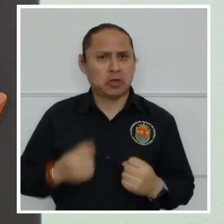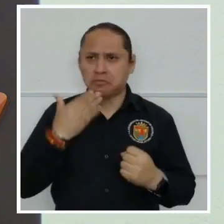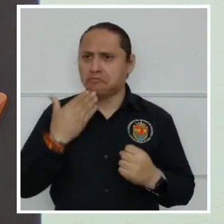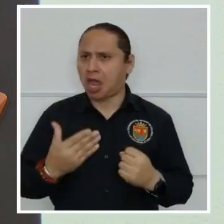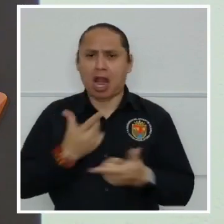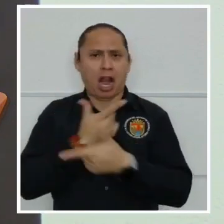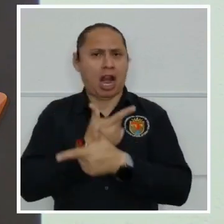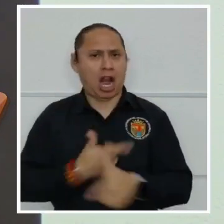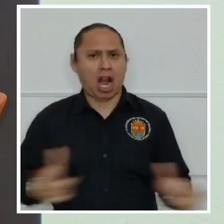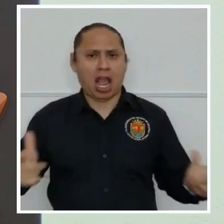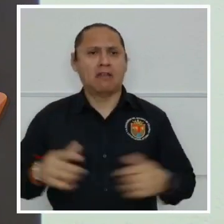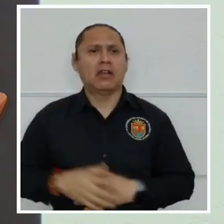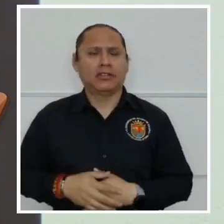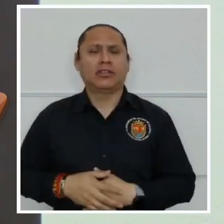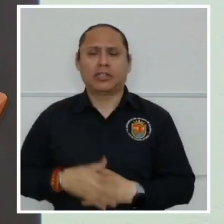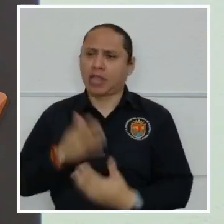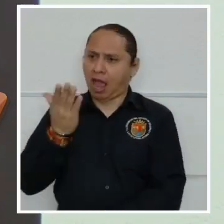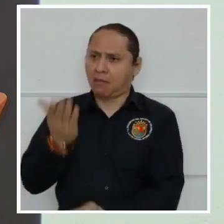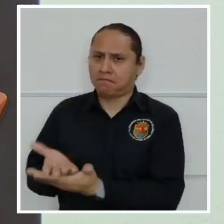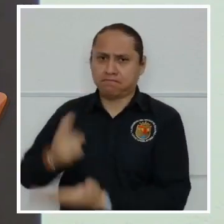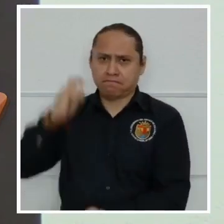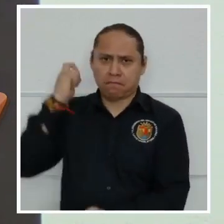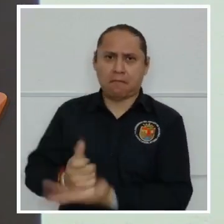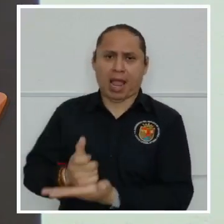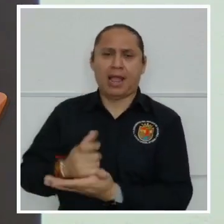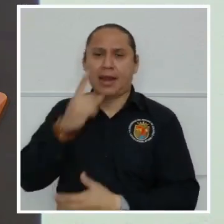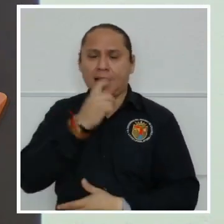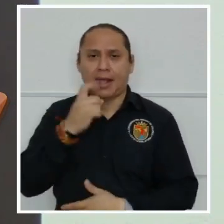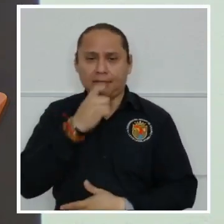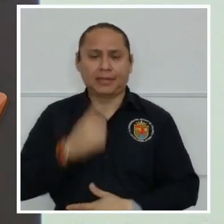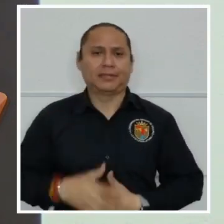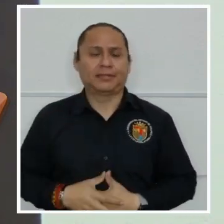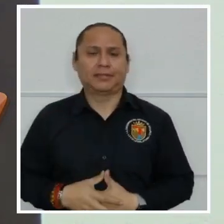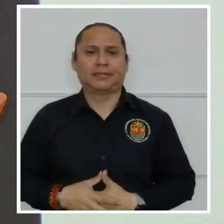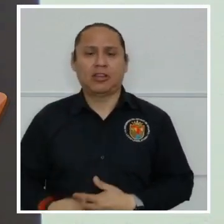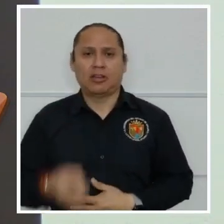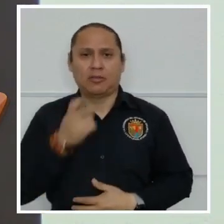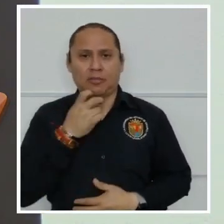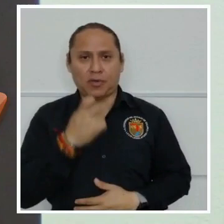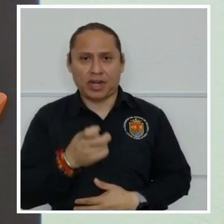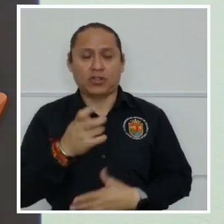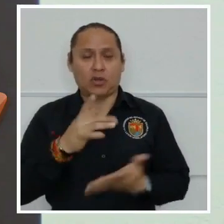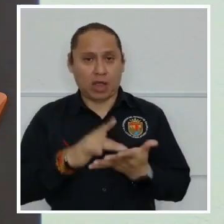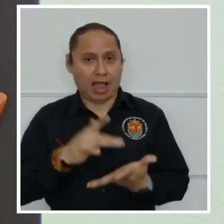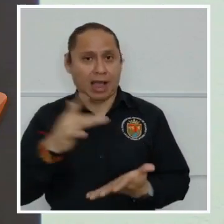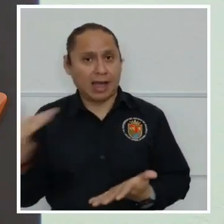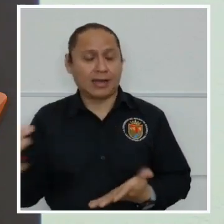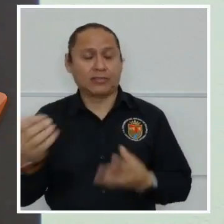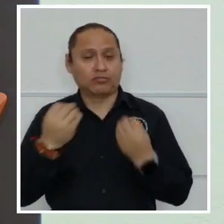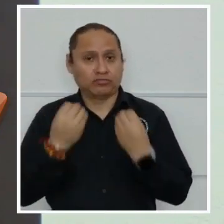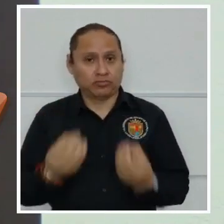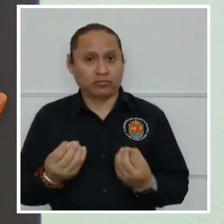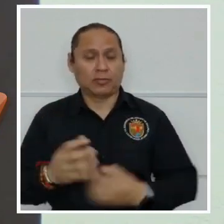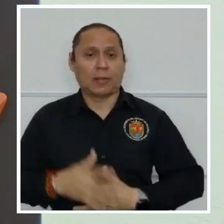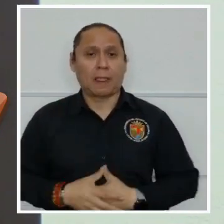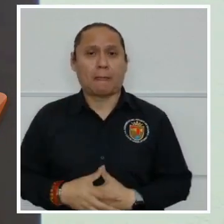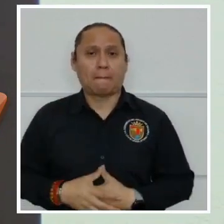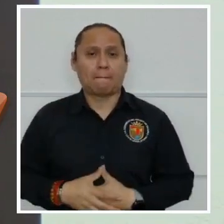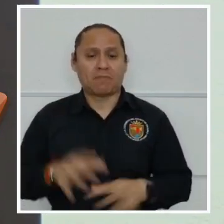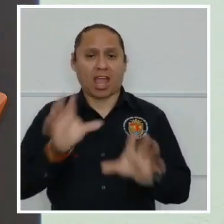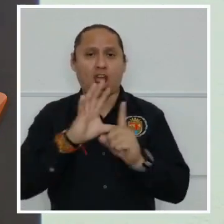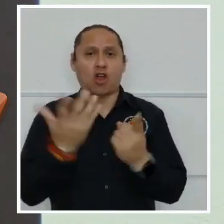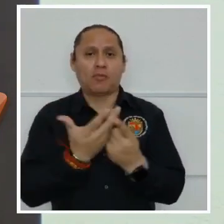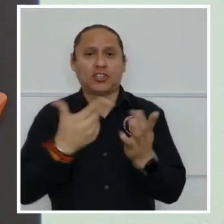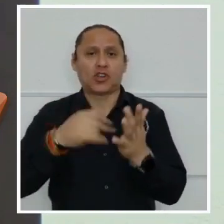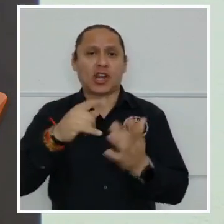que por lo tanto hay que cobrarles el agua potable. Por eso yo agradezco mucho que la